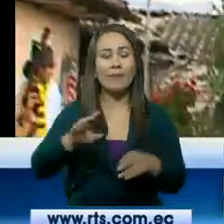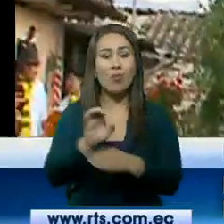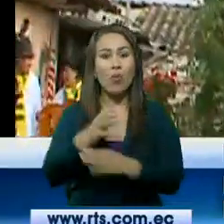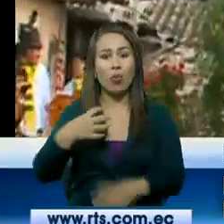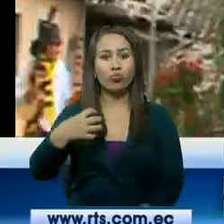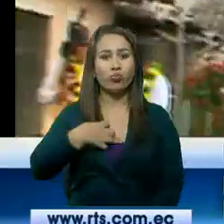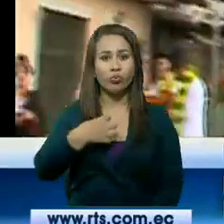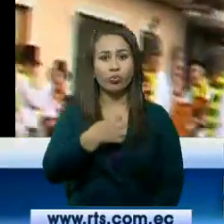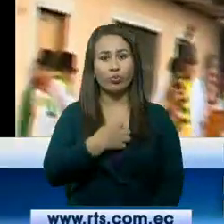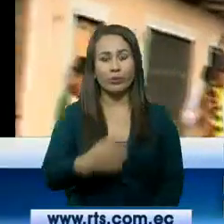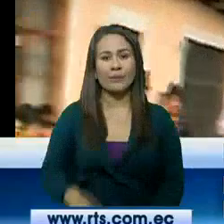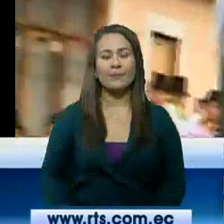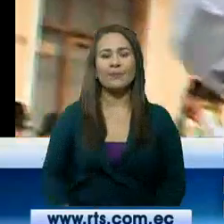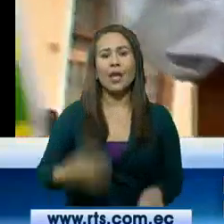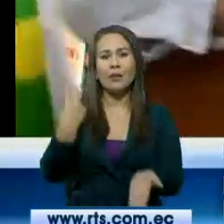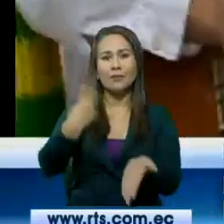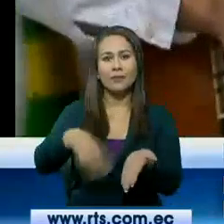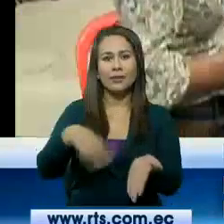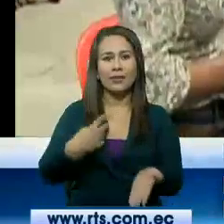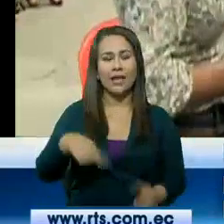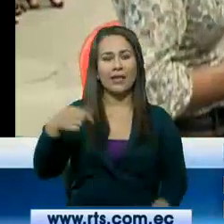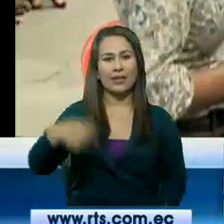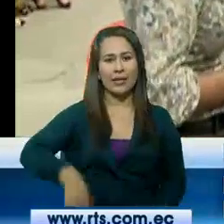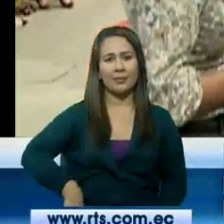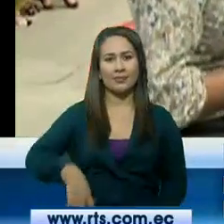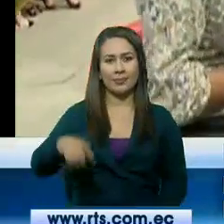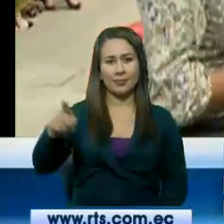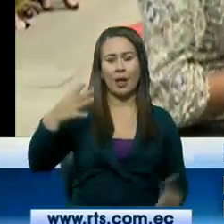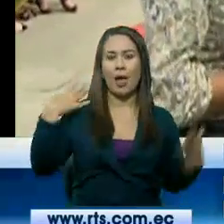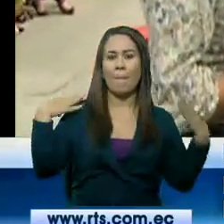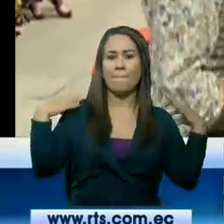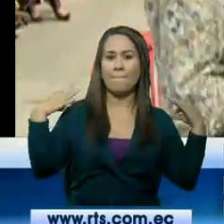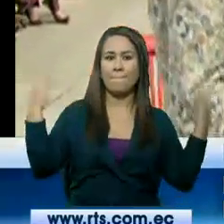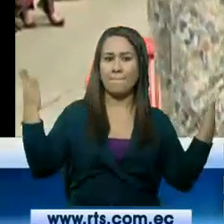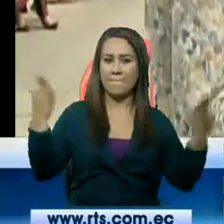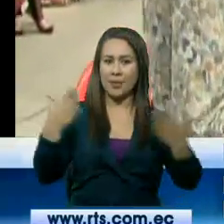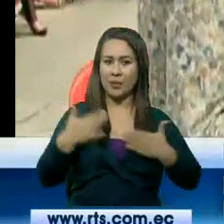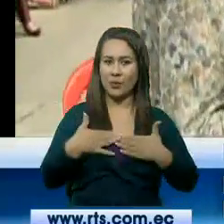Queridos amigos, este es el Arruchico. Pañuelos de seda,